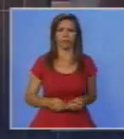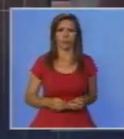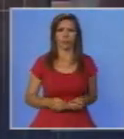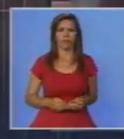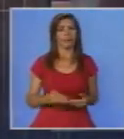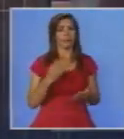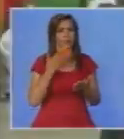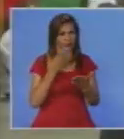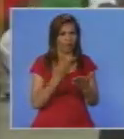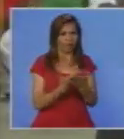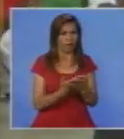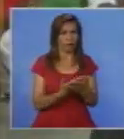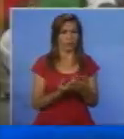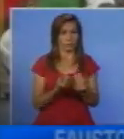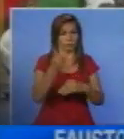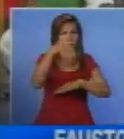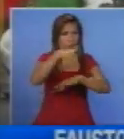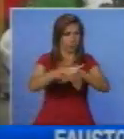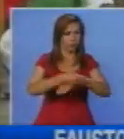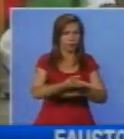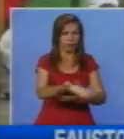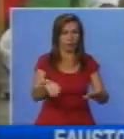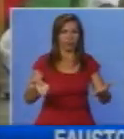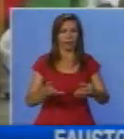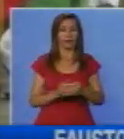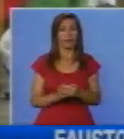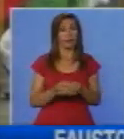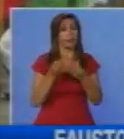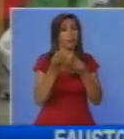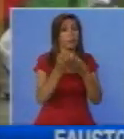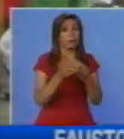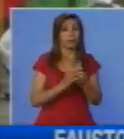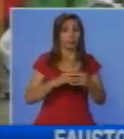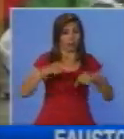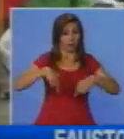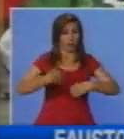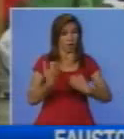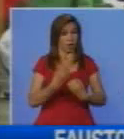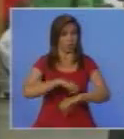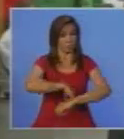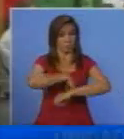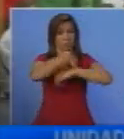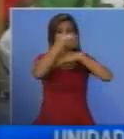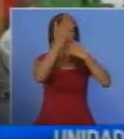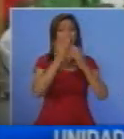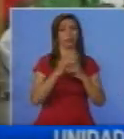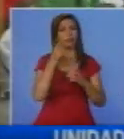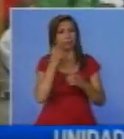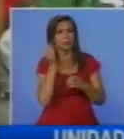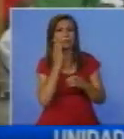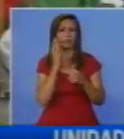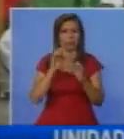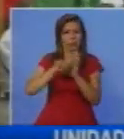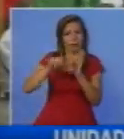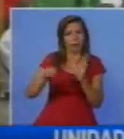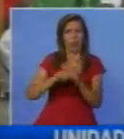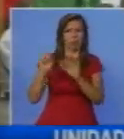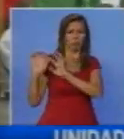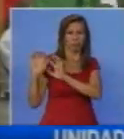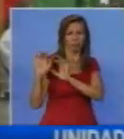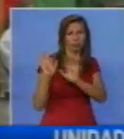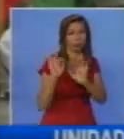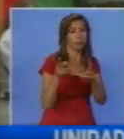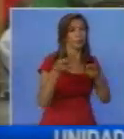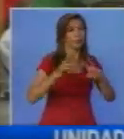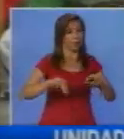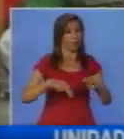Gracias, ¿qué tal María Josefa, amigos? Muy buenas tardes. Bueno, ha habido algunos eventos durante esta mañana, una vez que llegaron los padres de familia, los abogados y también los